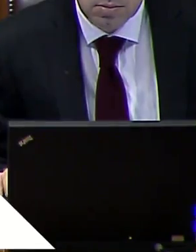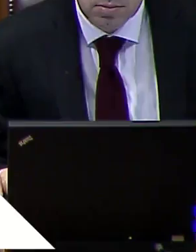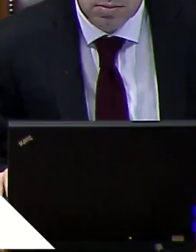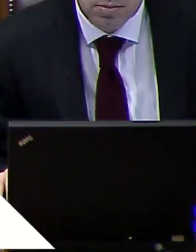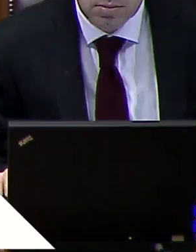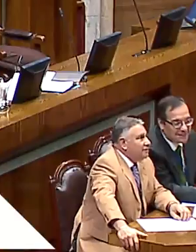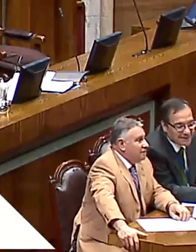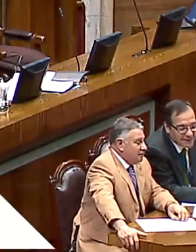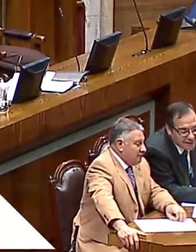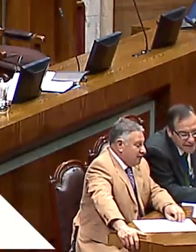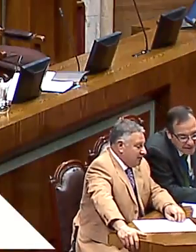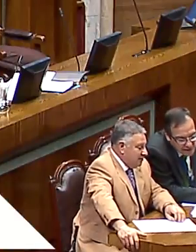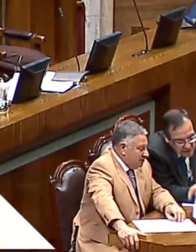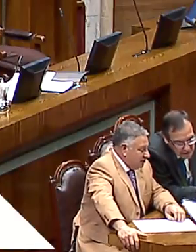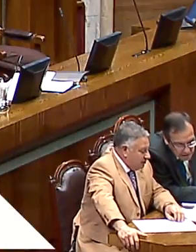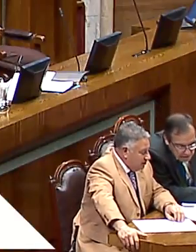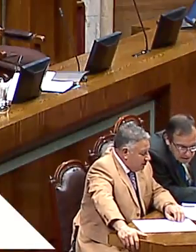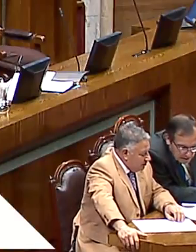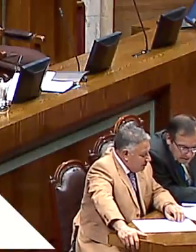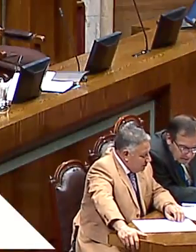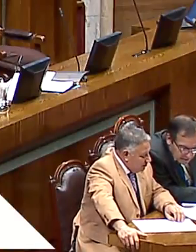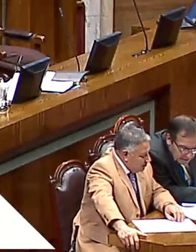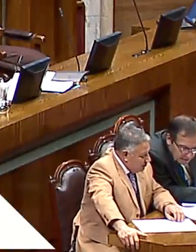gracias presidente